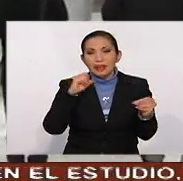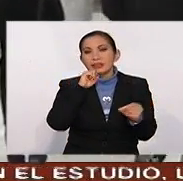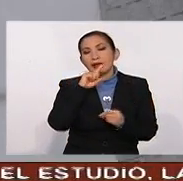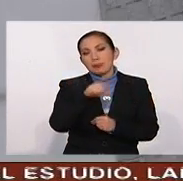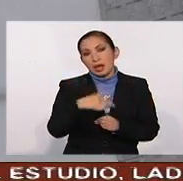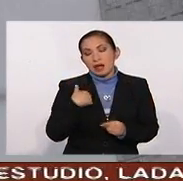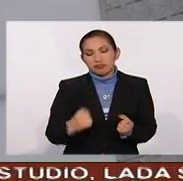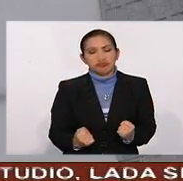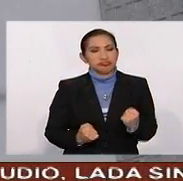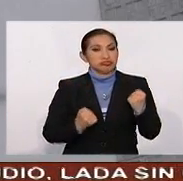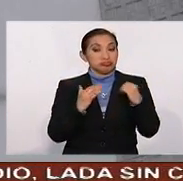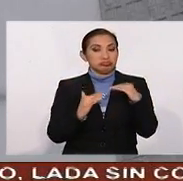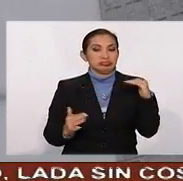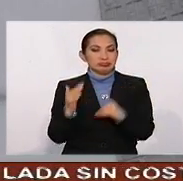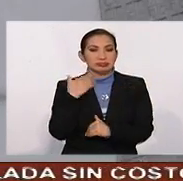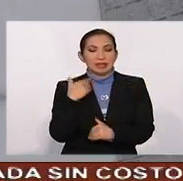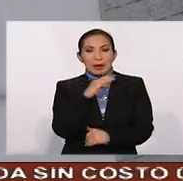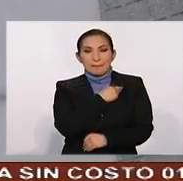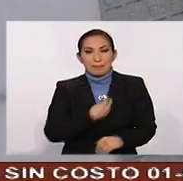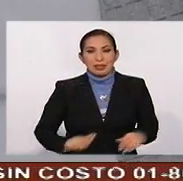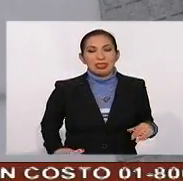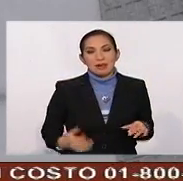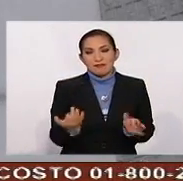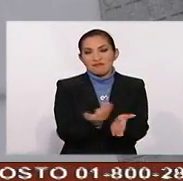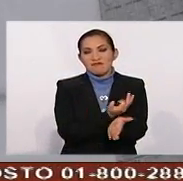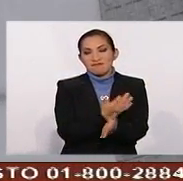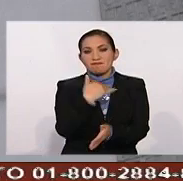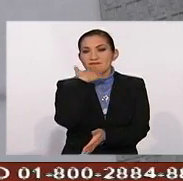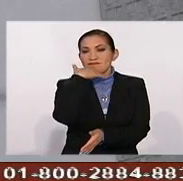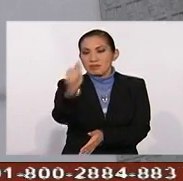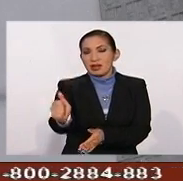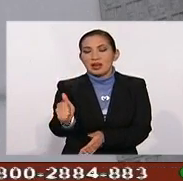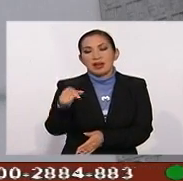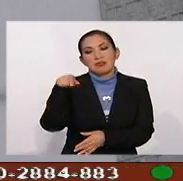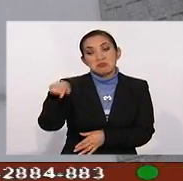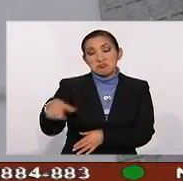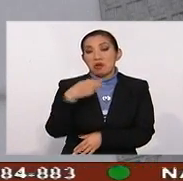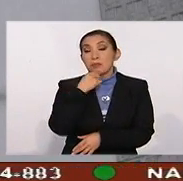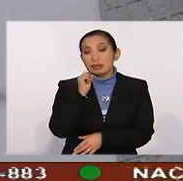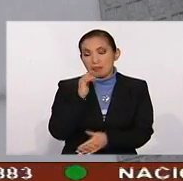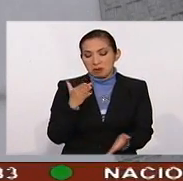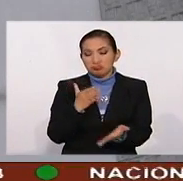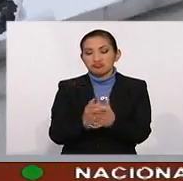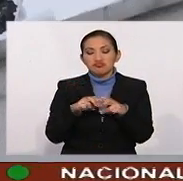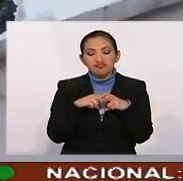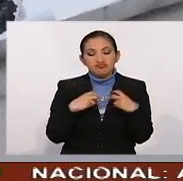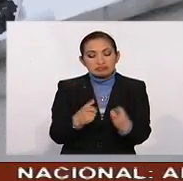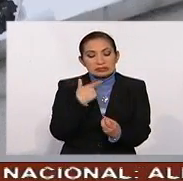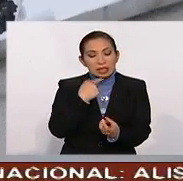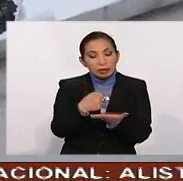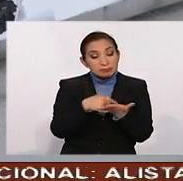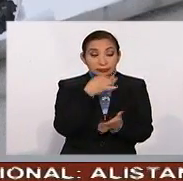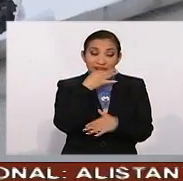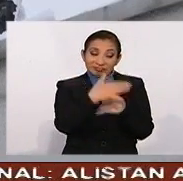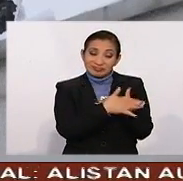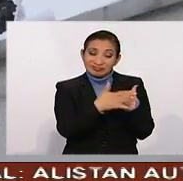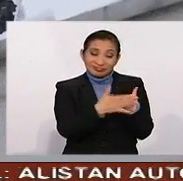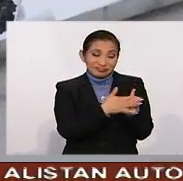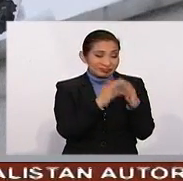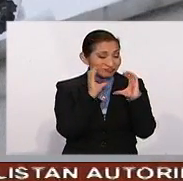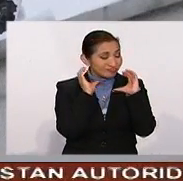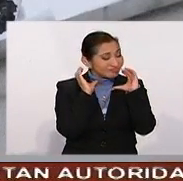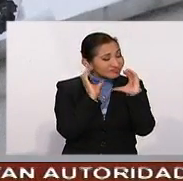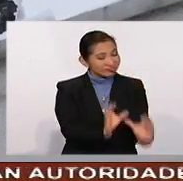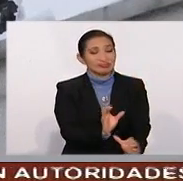el todopoderoso ministro de Finanzas alemán, Wolfgang Schäuble, que han alertado, han alarmado